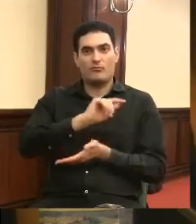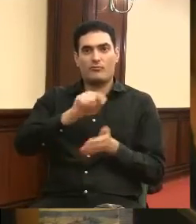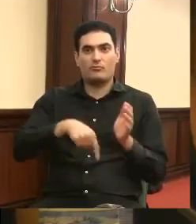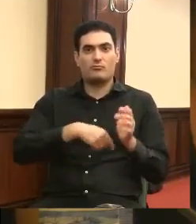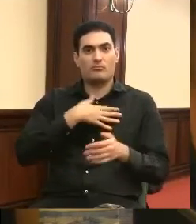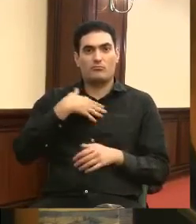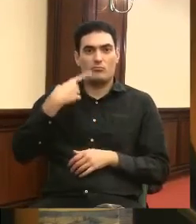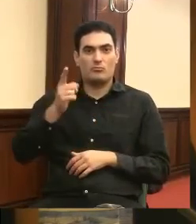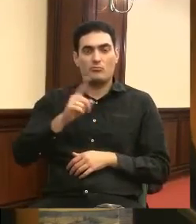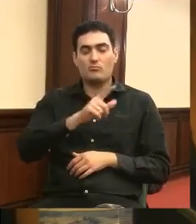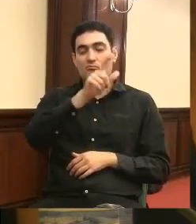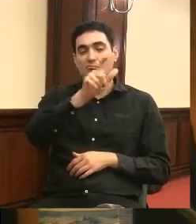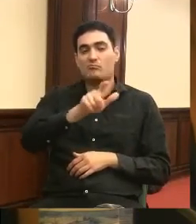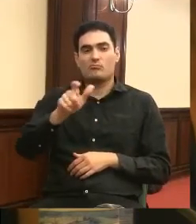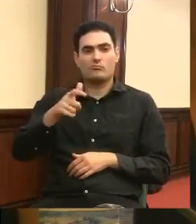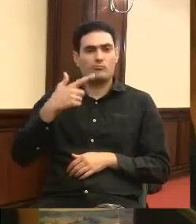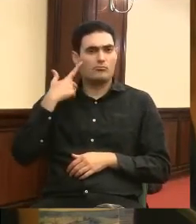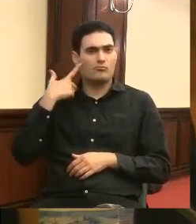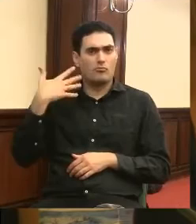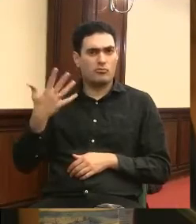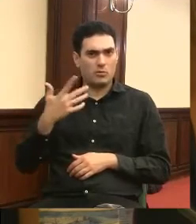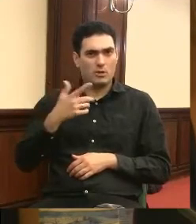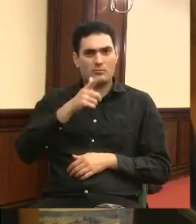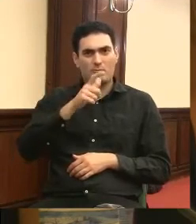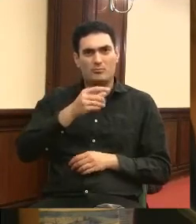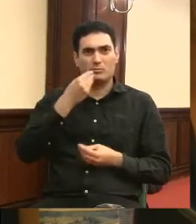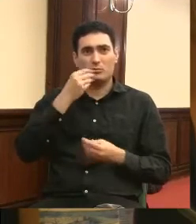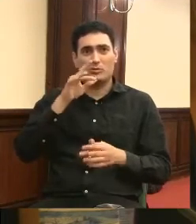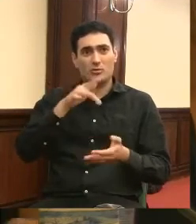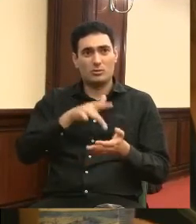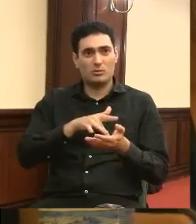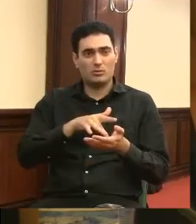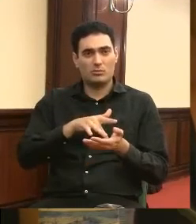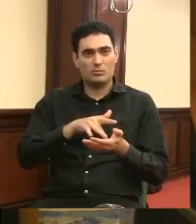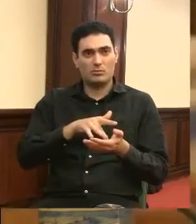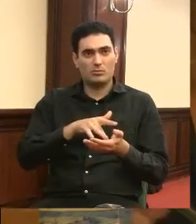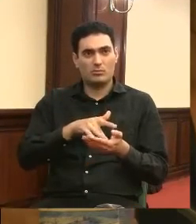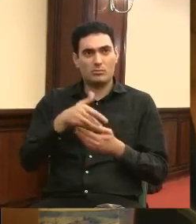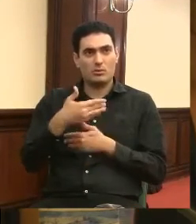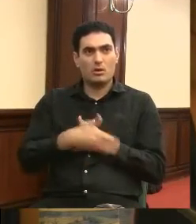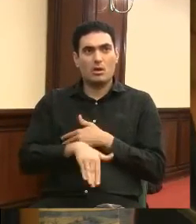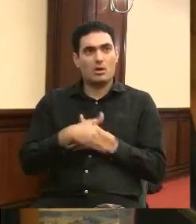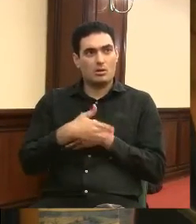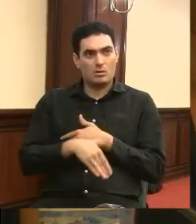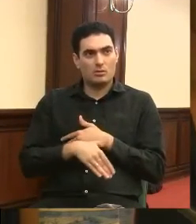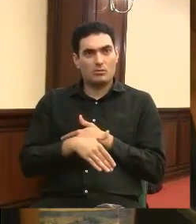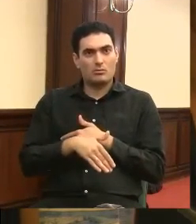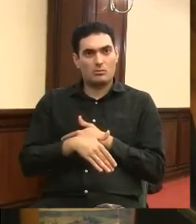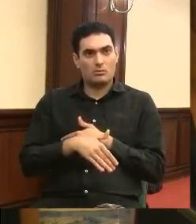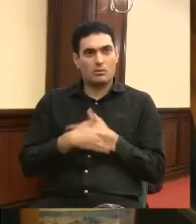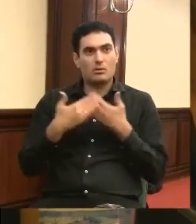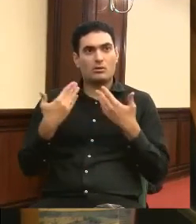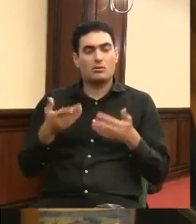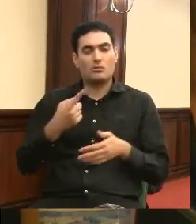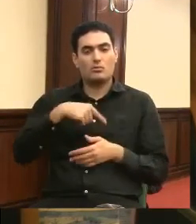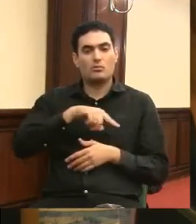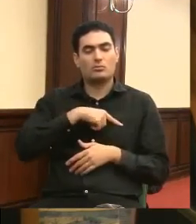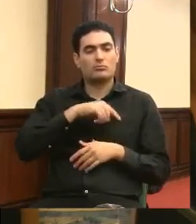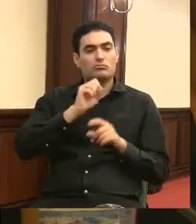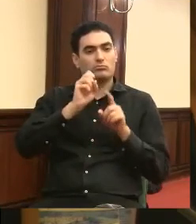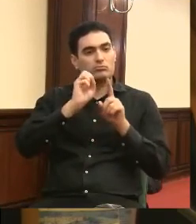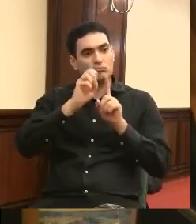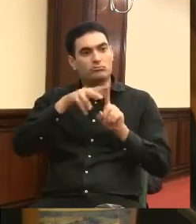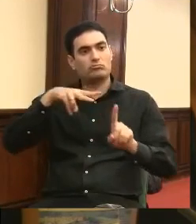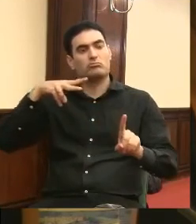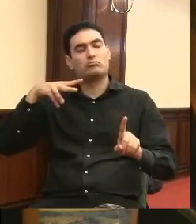muerte. Hay grandes personajes y grandes momentos de la historia que merecen sin duda tener una calle. Por tanto,